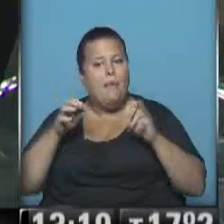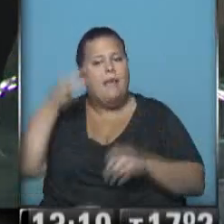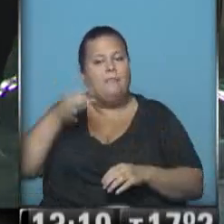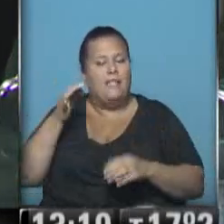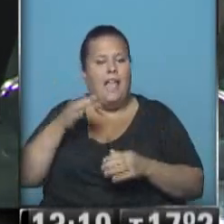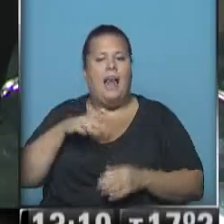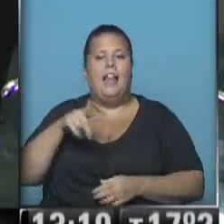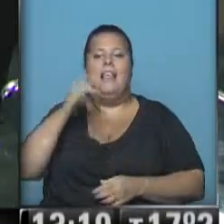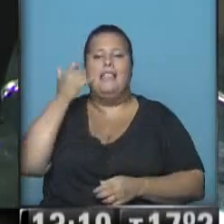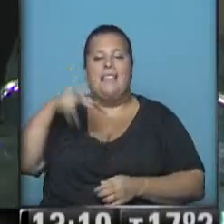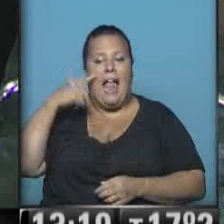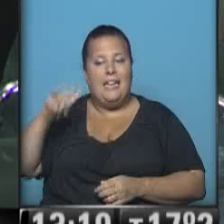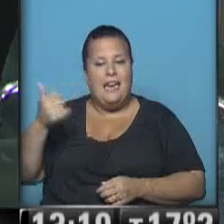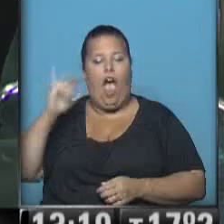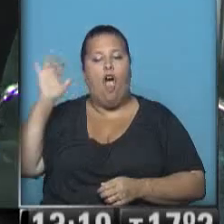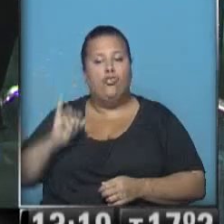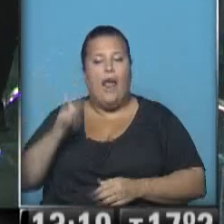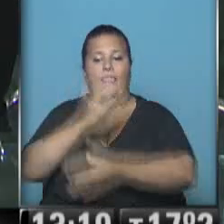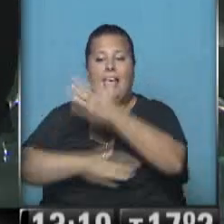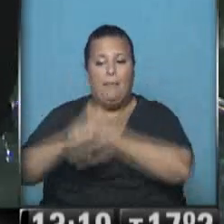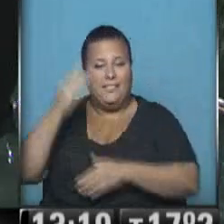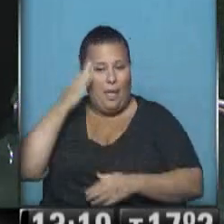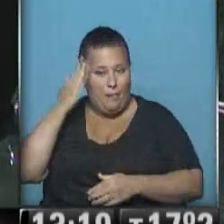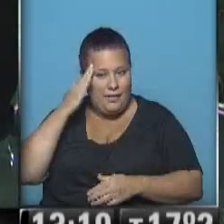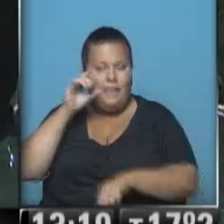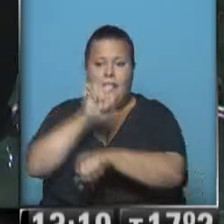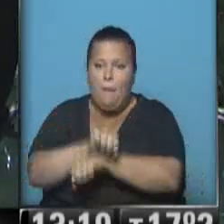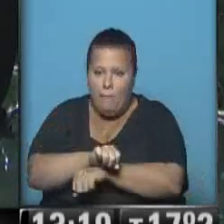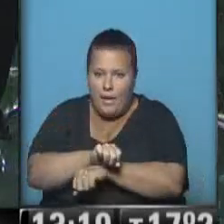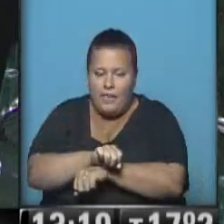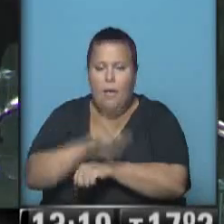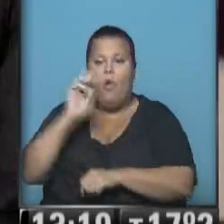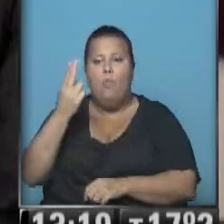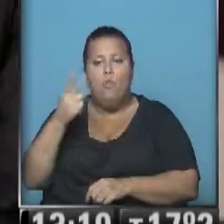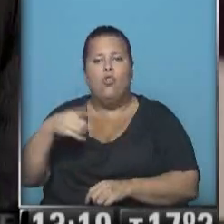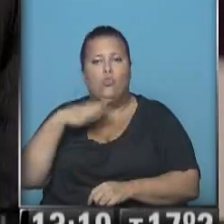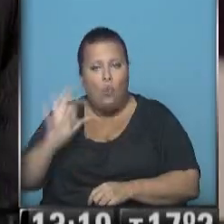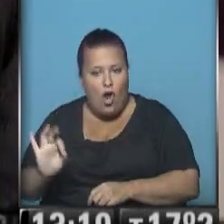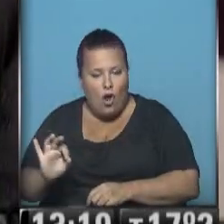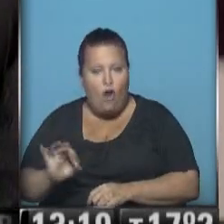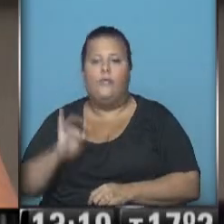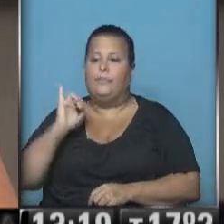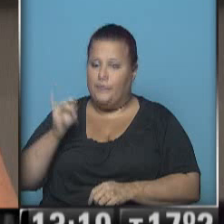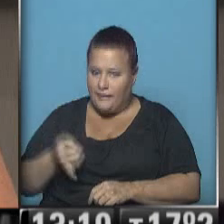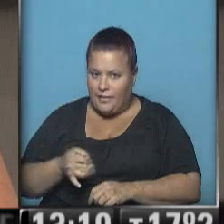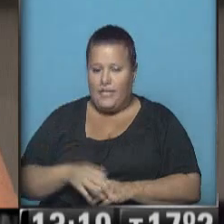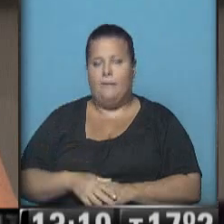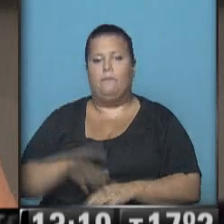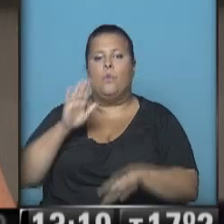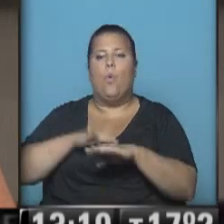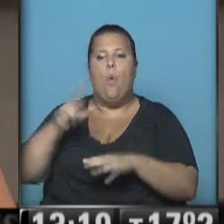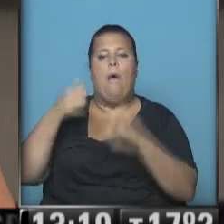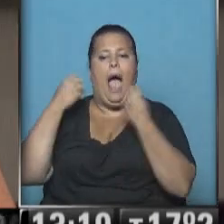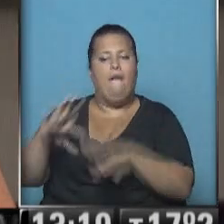particular shanina González tiene discapacidad intelectual y está detenida por la muerte de su hijo sí está la acusan de